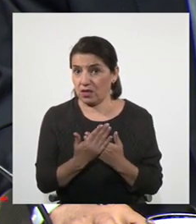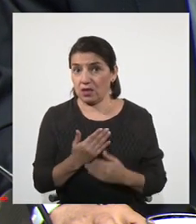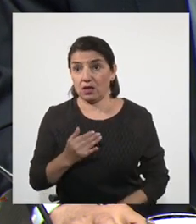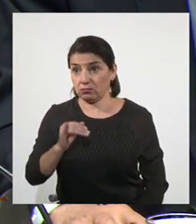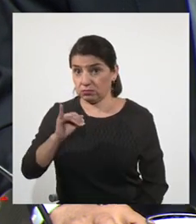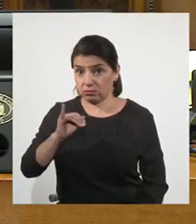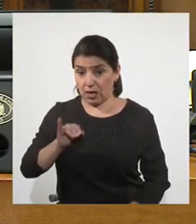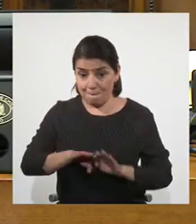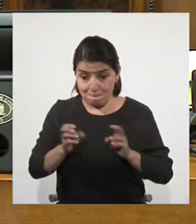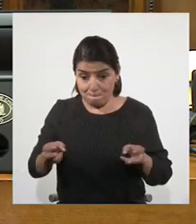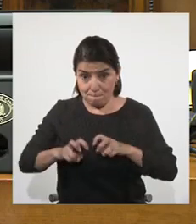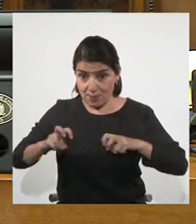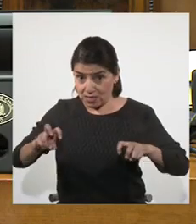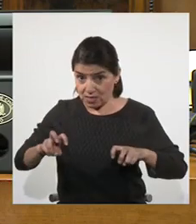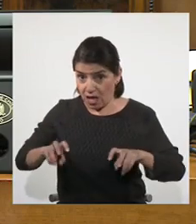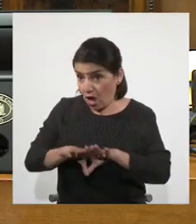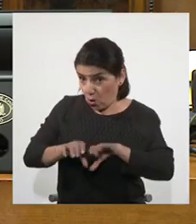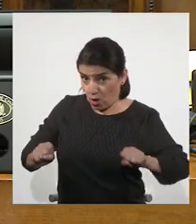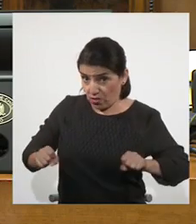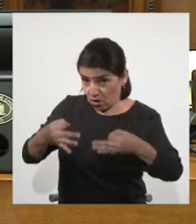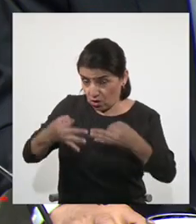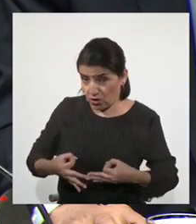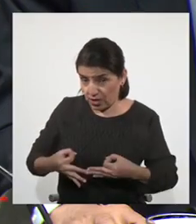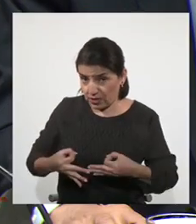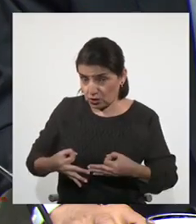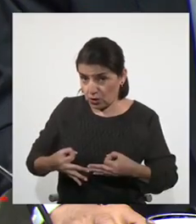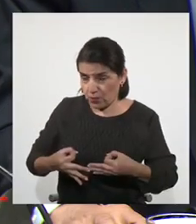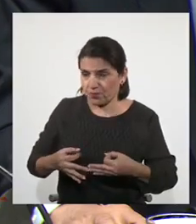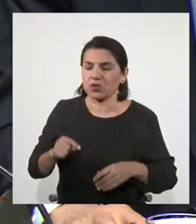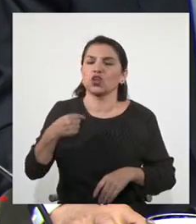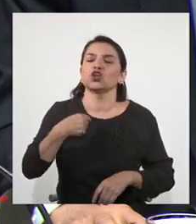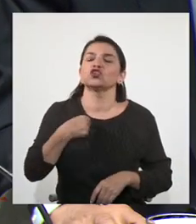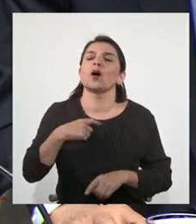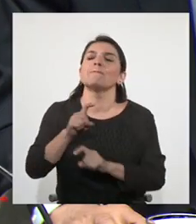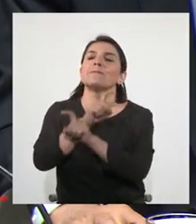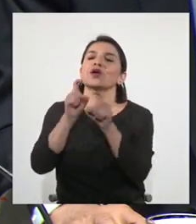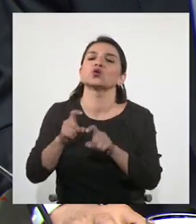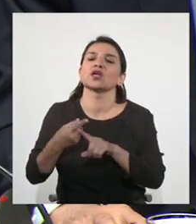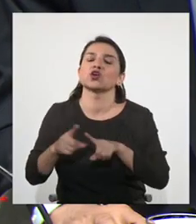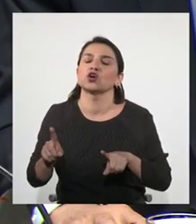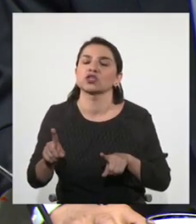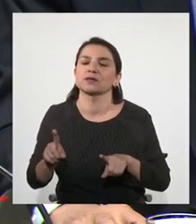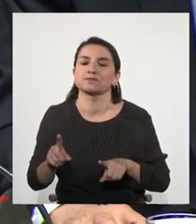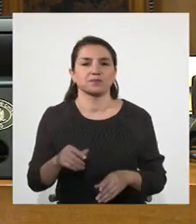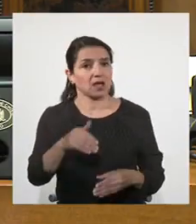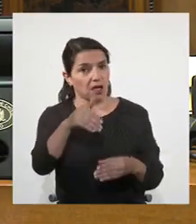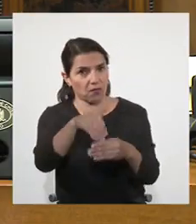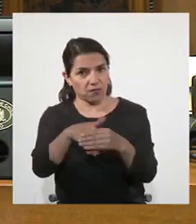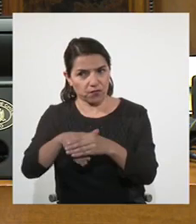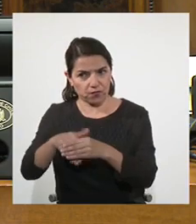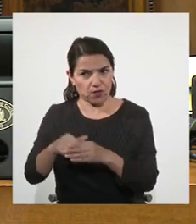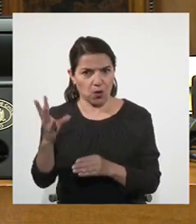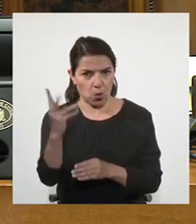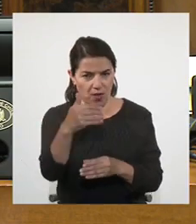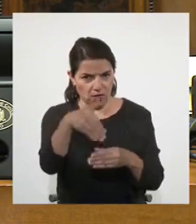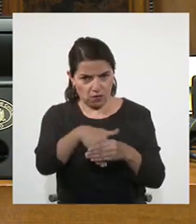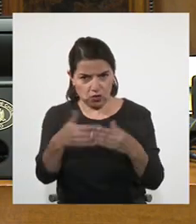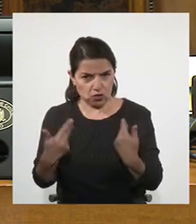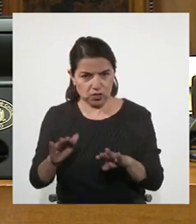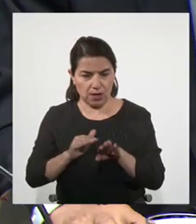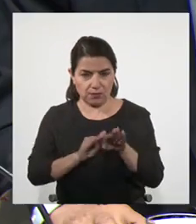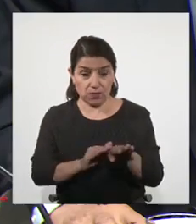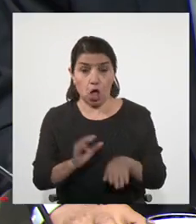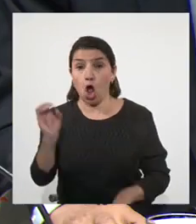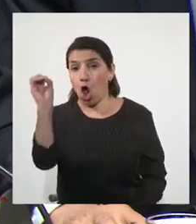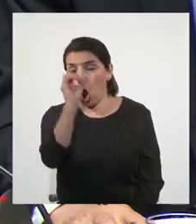correcto? Esa es la votación con la que se aprobó. No, estoy preguntando otra cosa. Sin perjuicio de la opinión jurídica que pueda tener cualquier